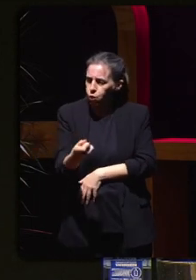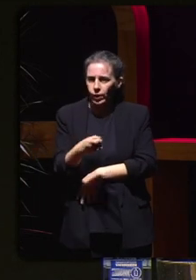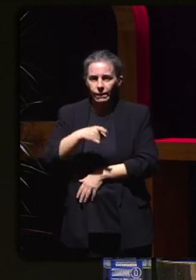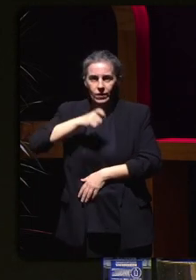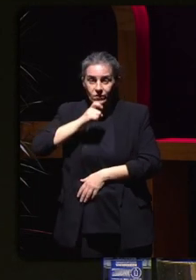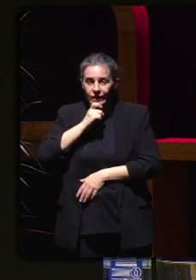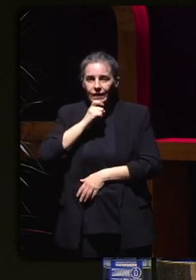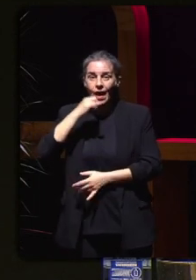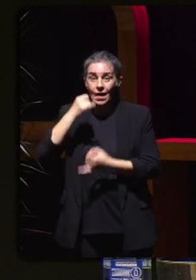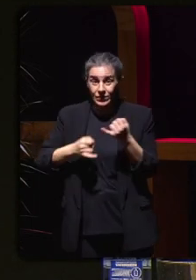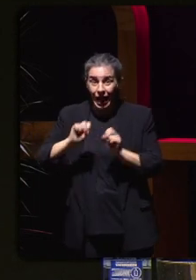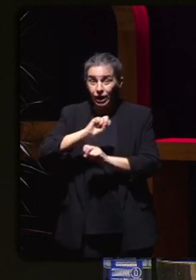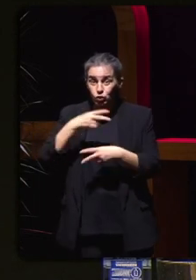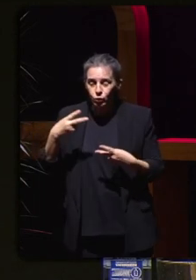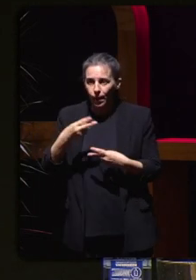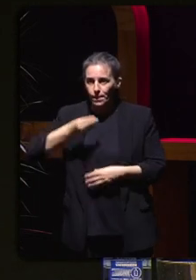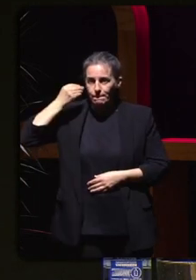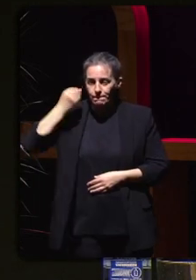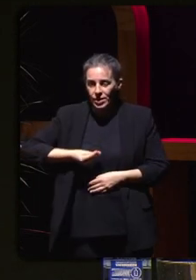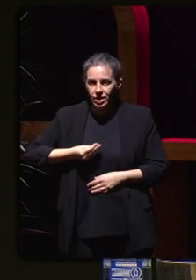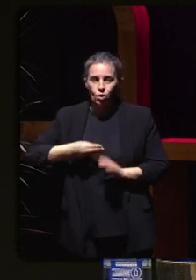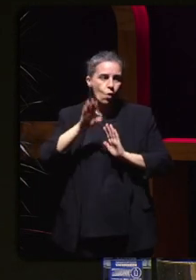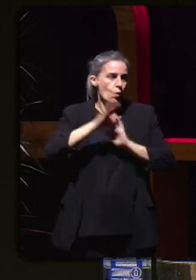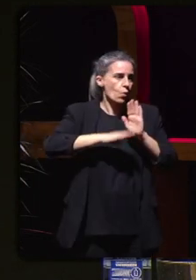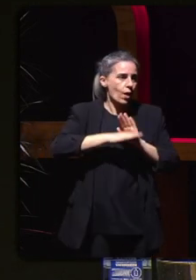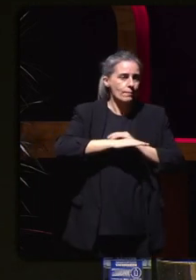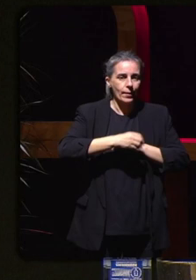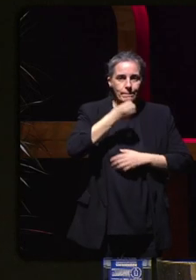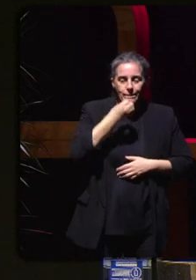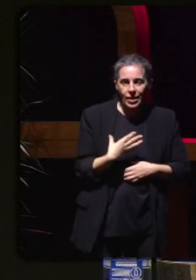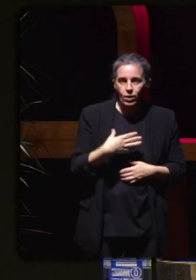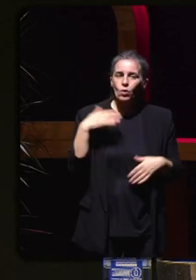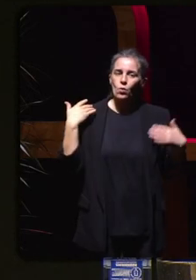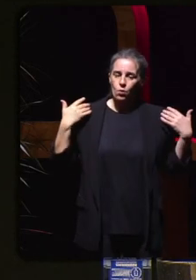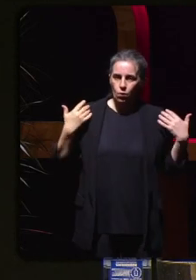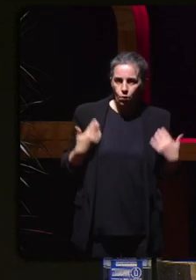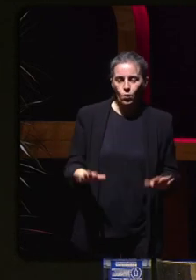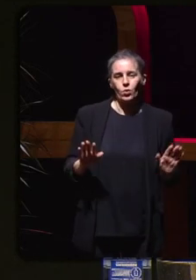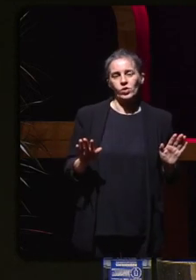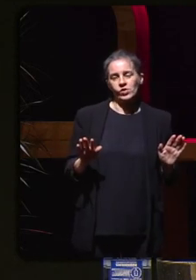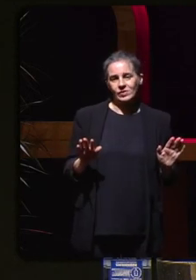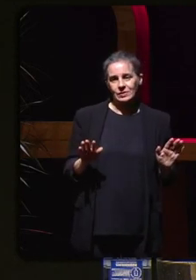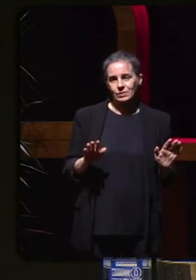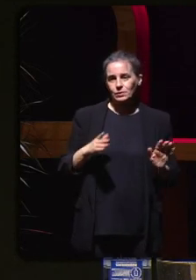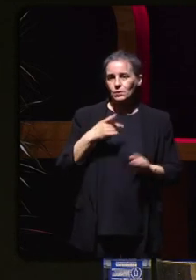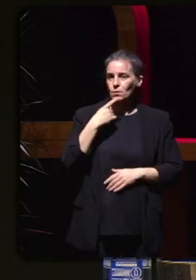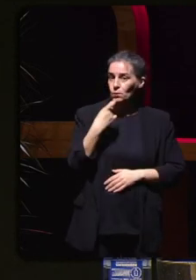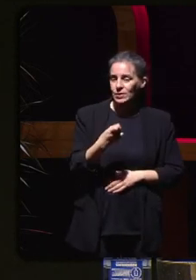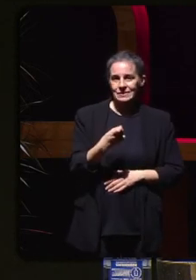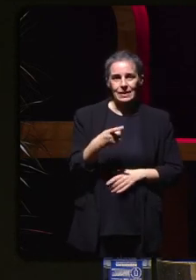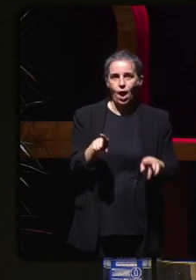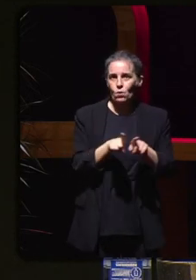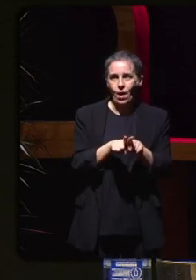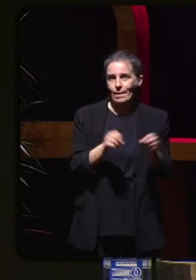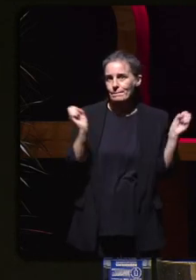buena o conseguir hacer un buen programa es yo lo concibo como poco menos